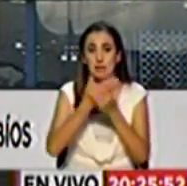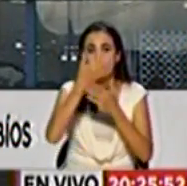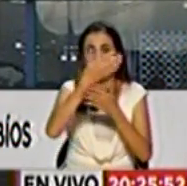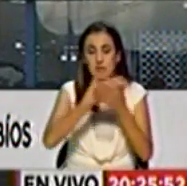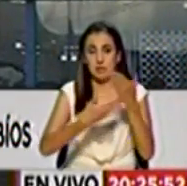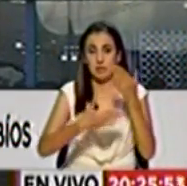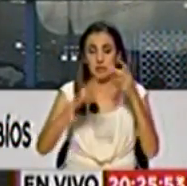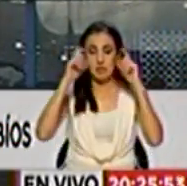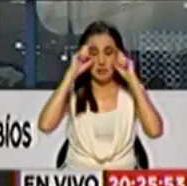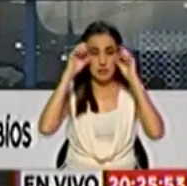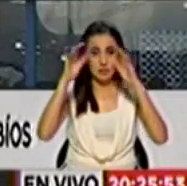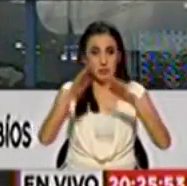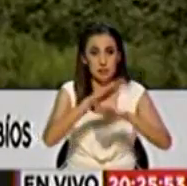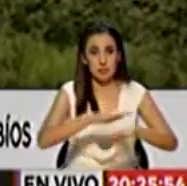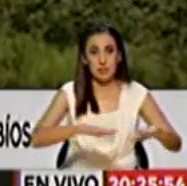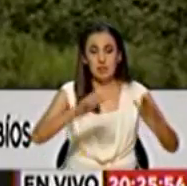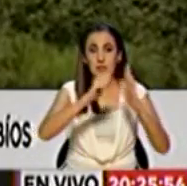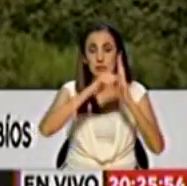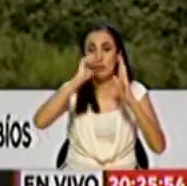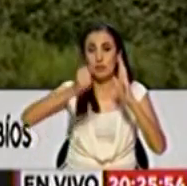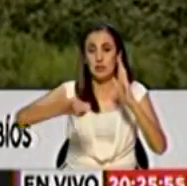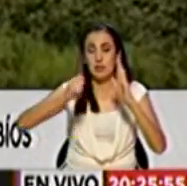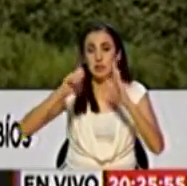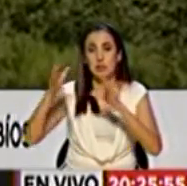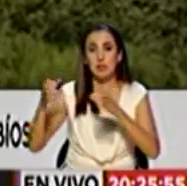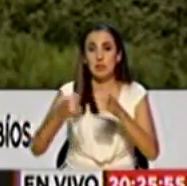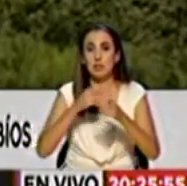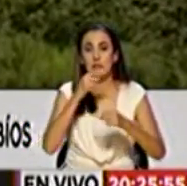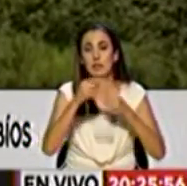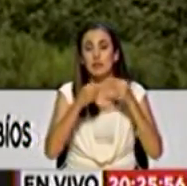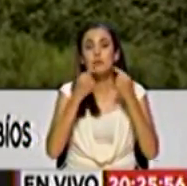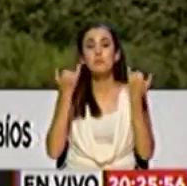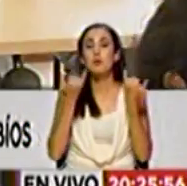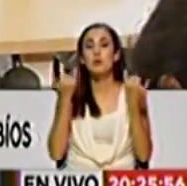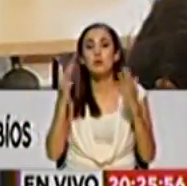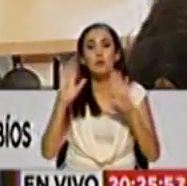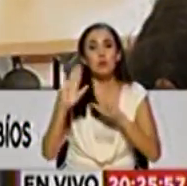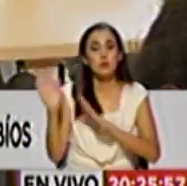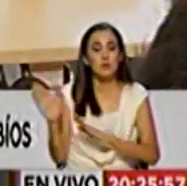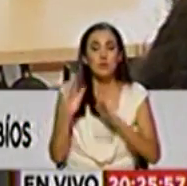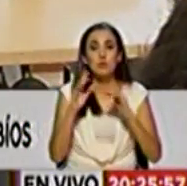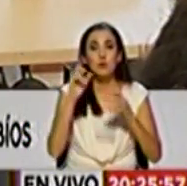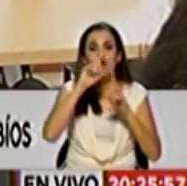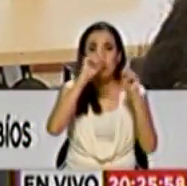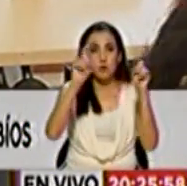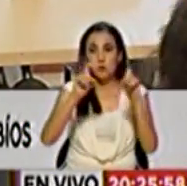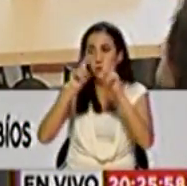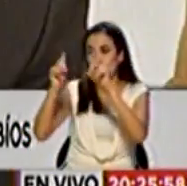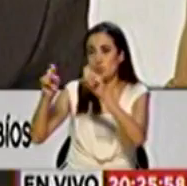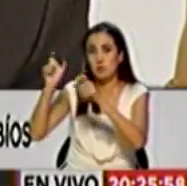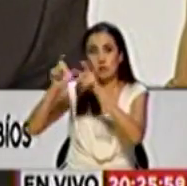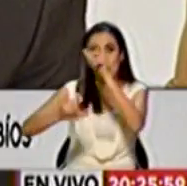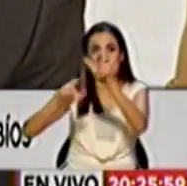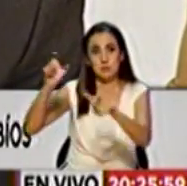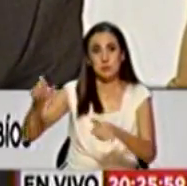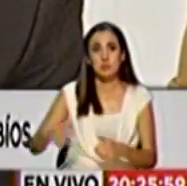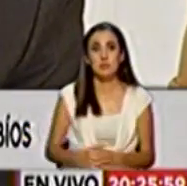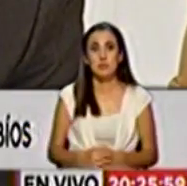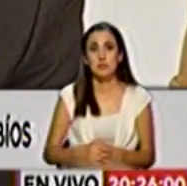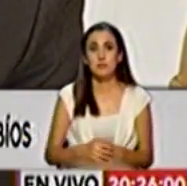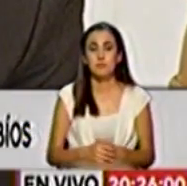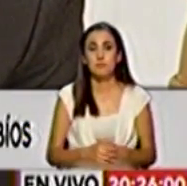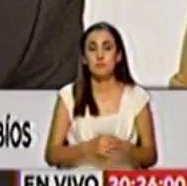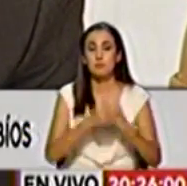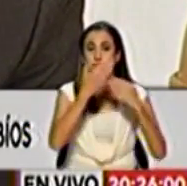entregarse a la Fiscalía y a la Procuraduría para que se revise las responsabilidades por no haber informado y consultado a los habitantes de la zona. La Defensoría